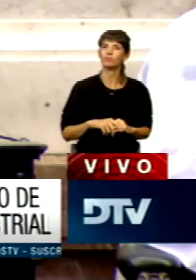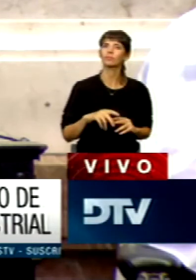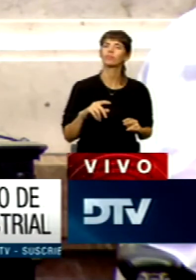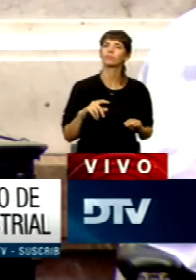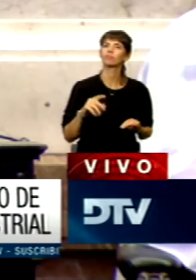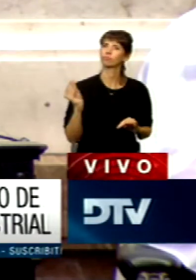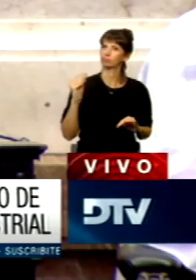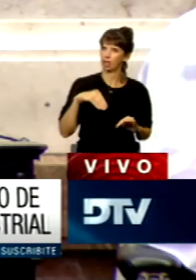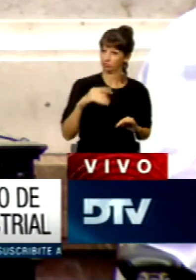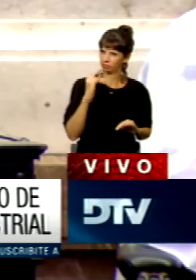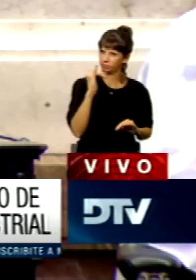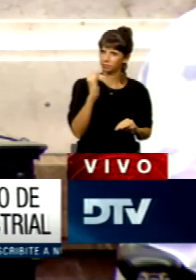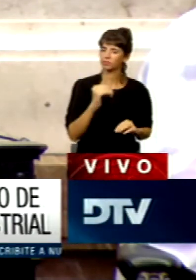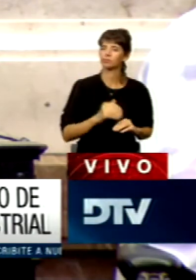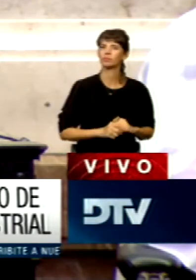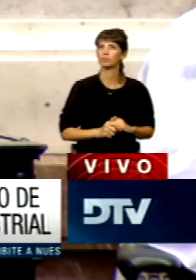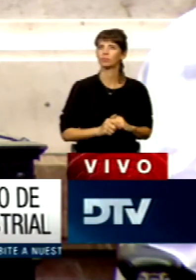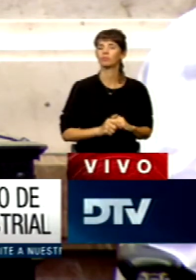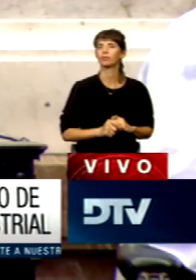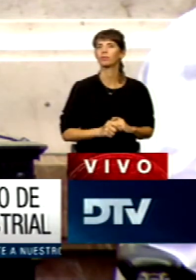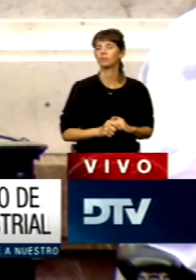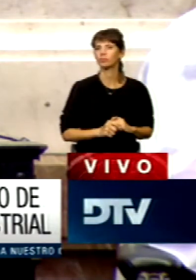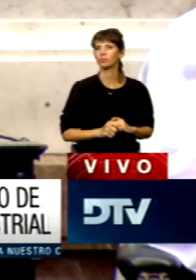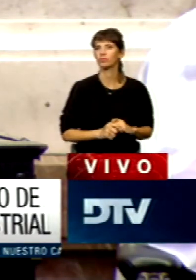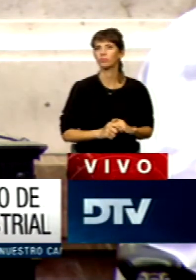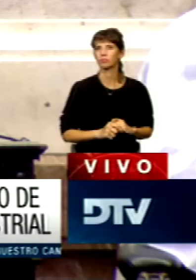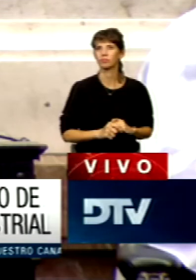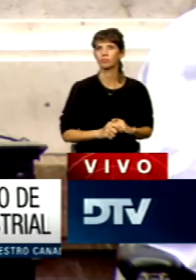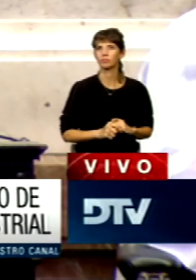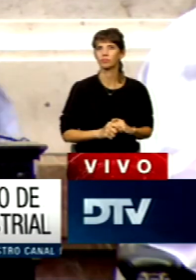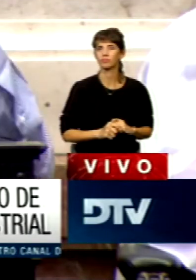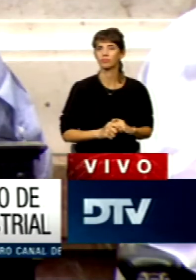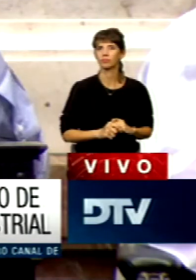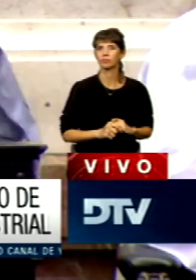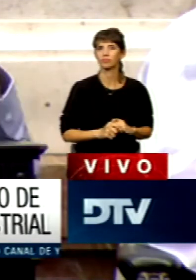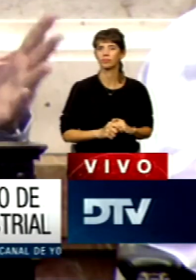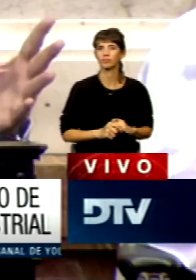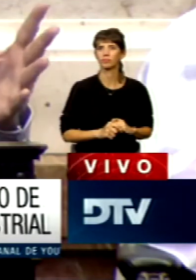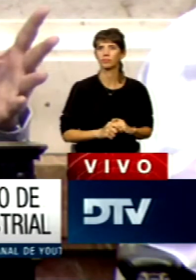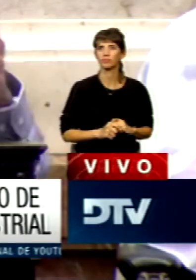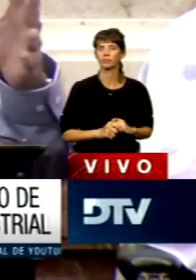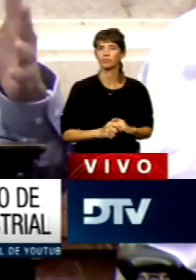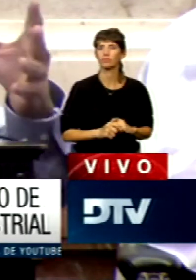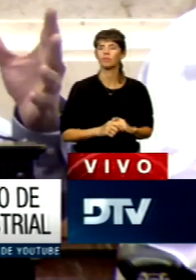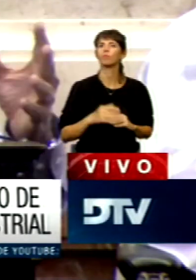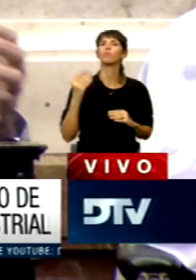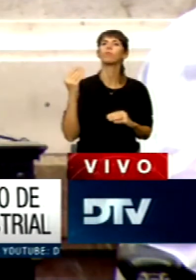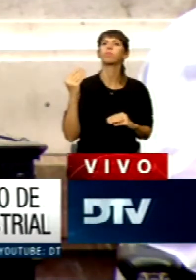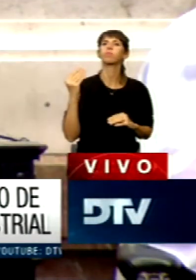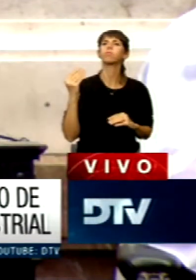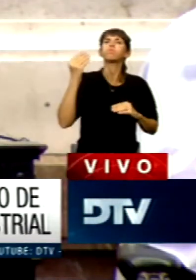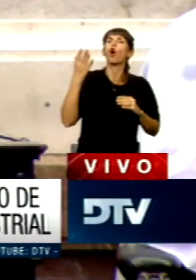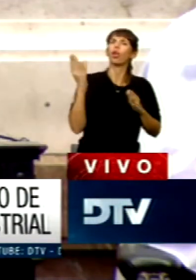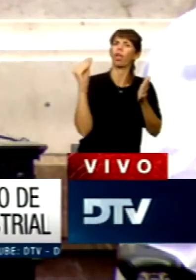otro que quisiera significar claramente es que La otra cosa, ¿por qué se pone el cáñamo